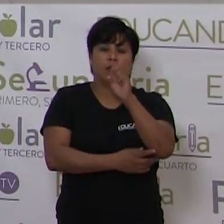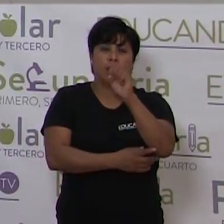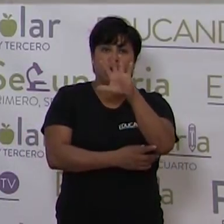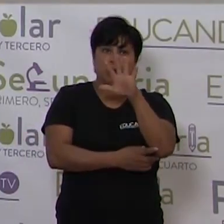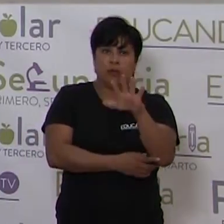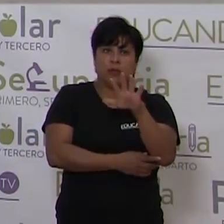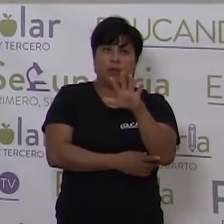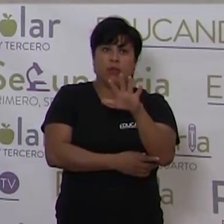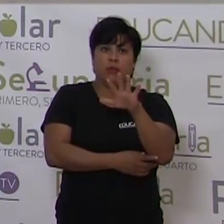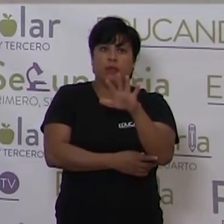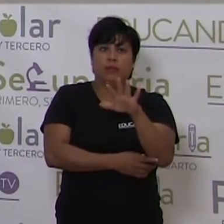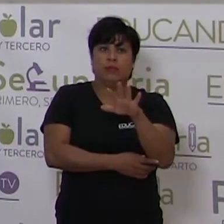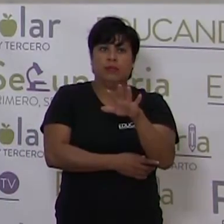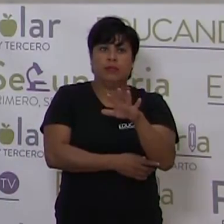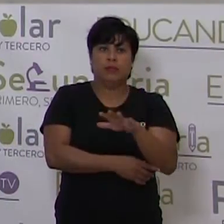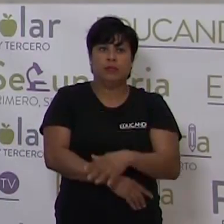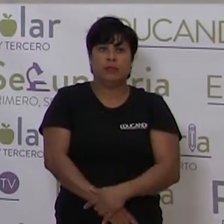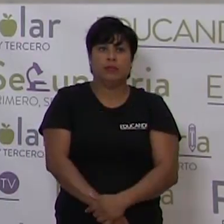65.